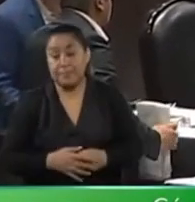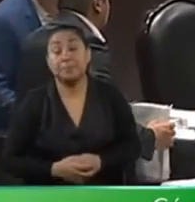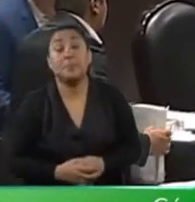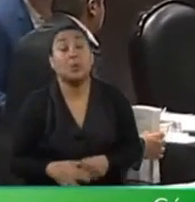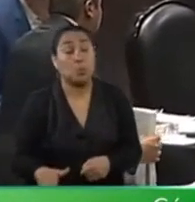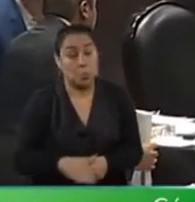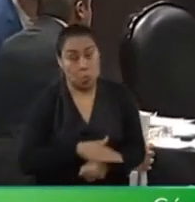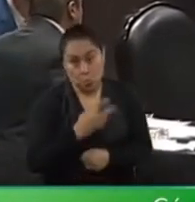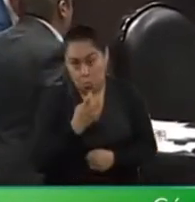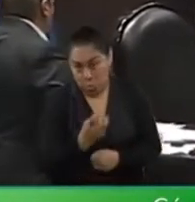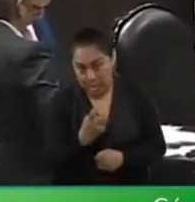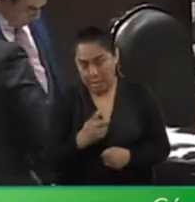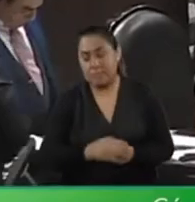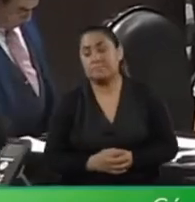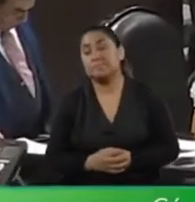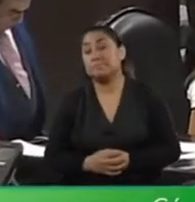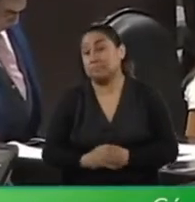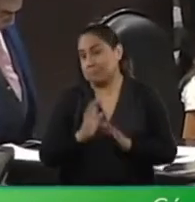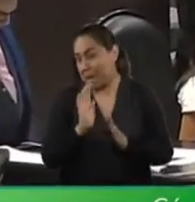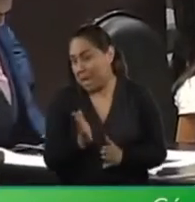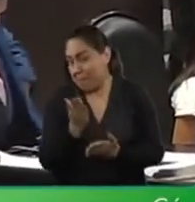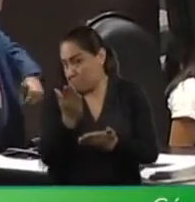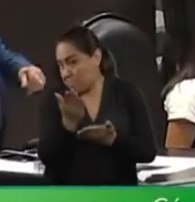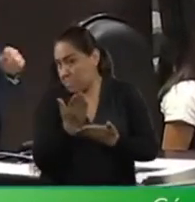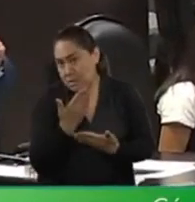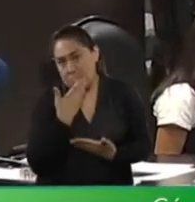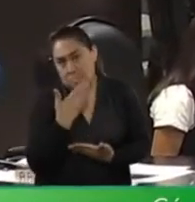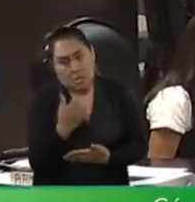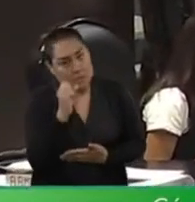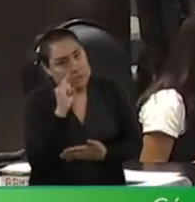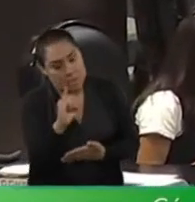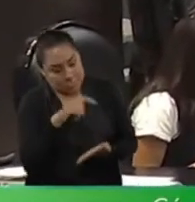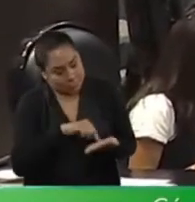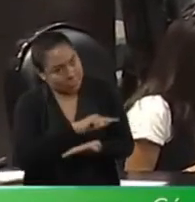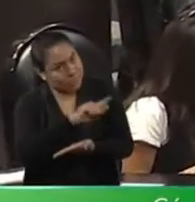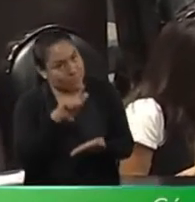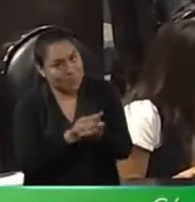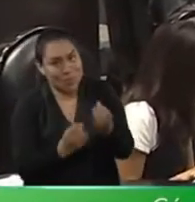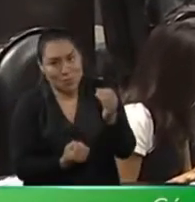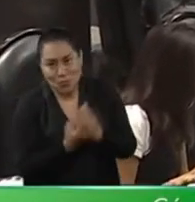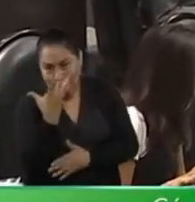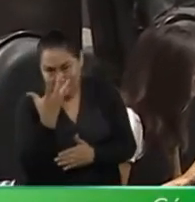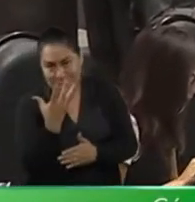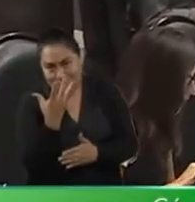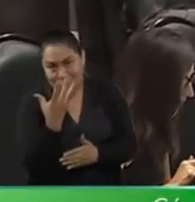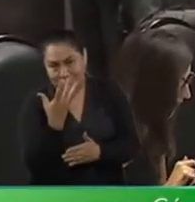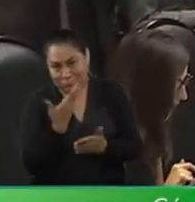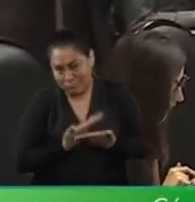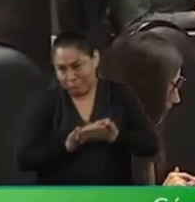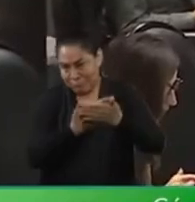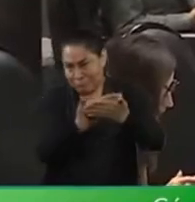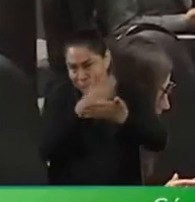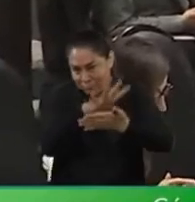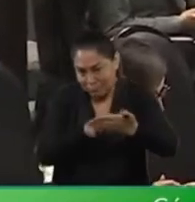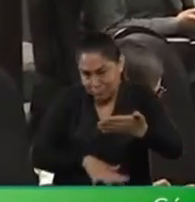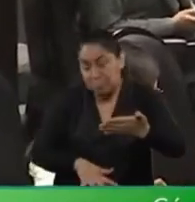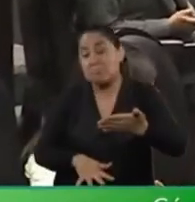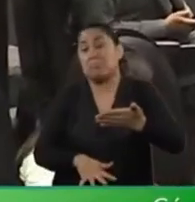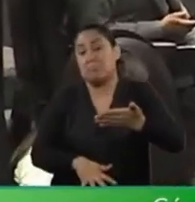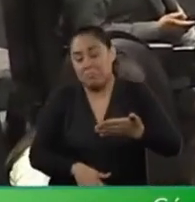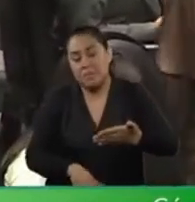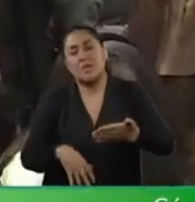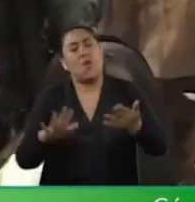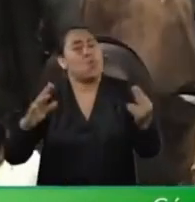ello que damos la bienvenida a la iniciativa recibida y al dictamen presentado, porque es urgente